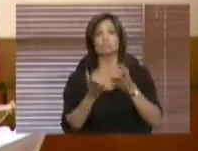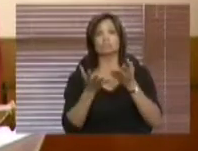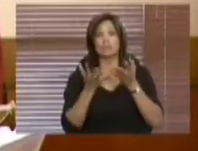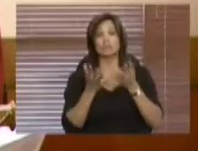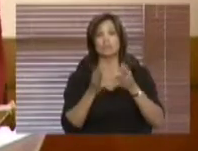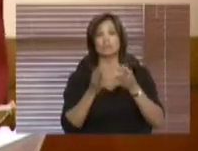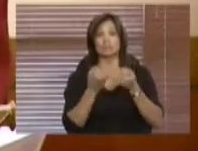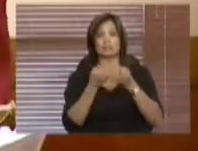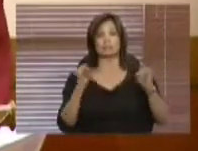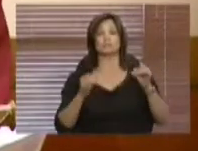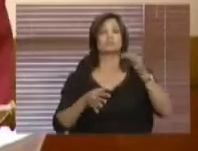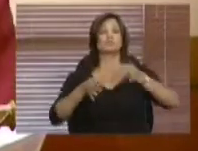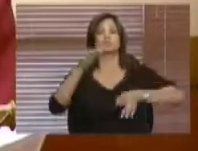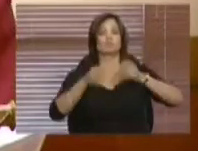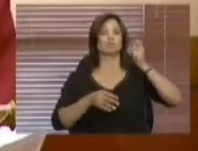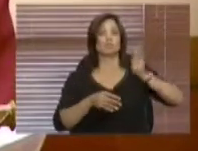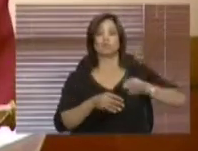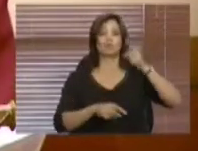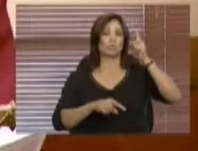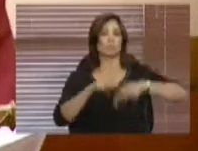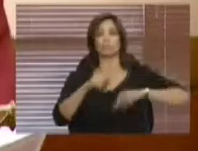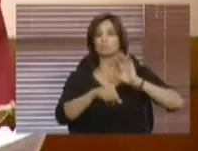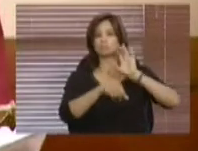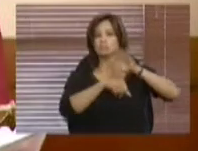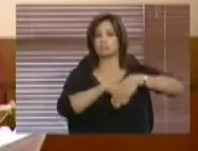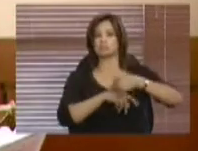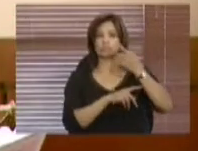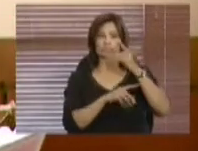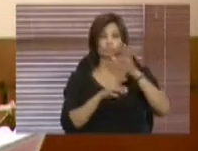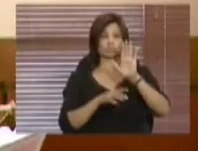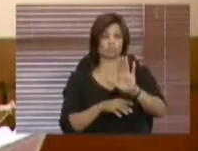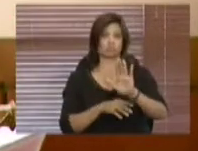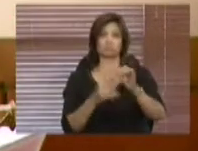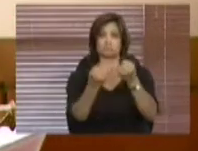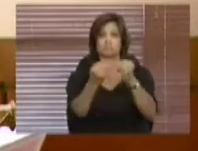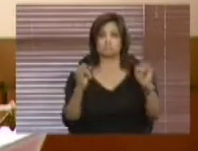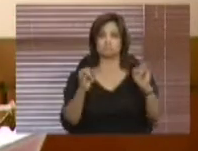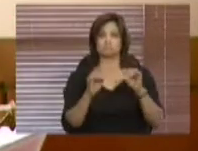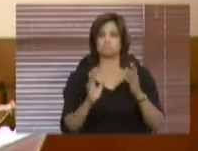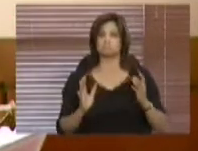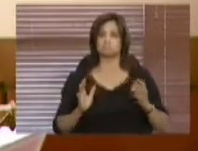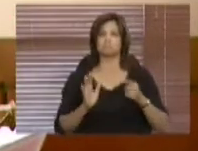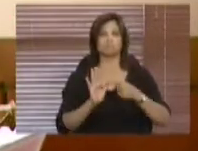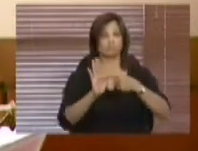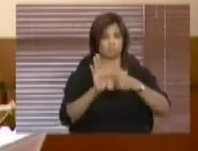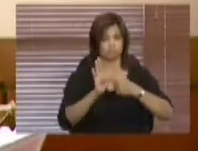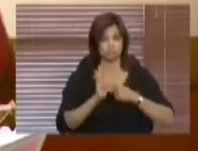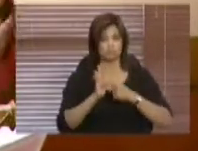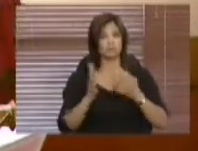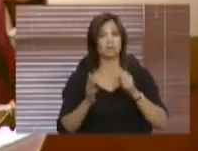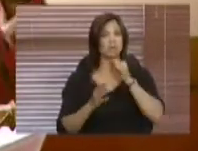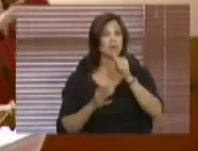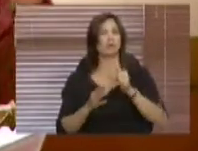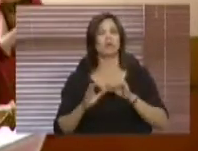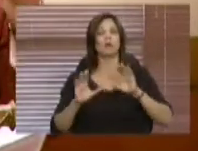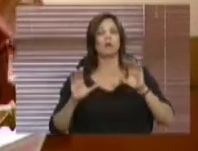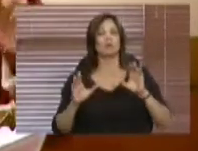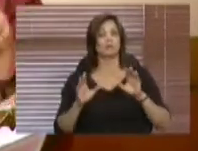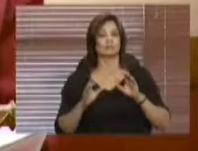de los jueces, no pueden imponernos su dependencia. Hemos demostrado que no